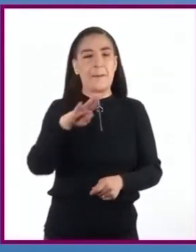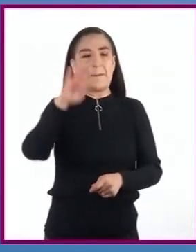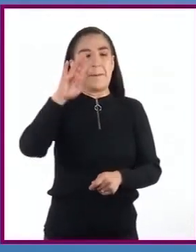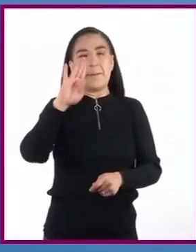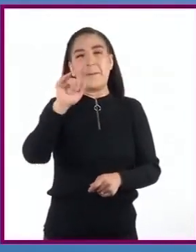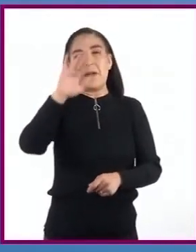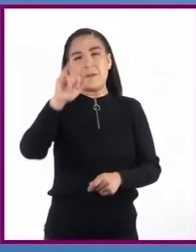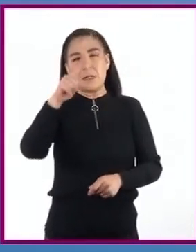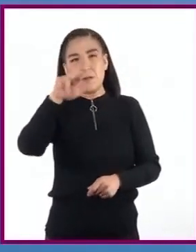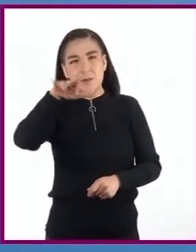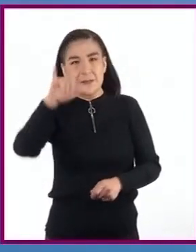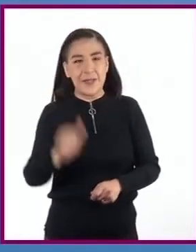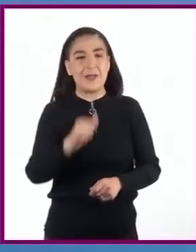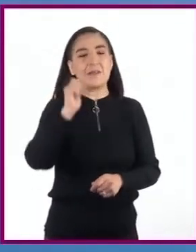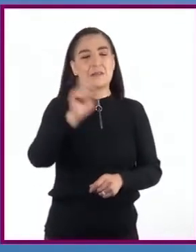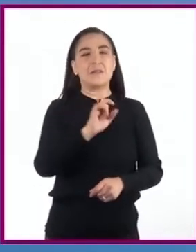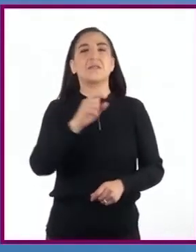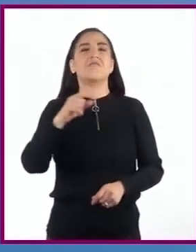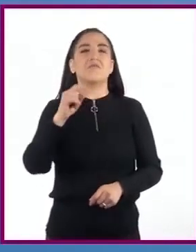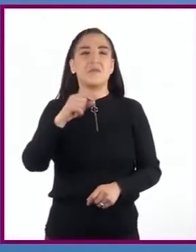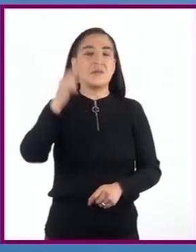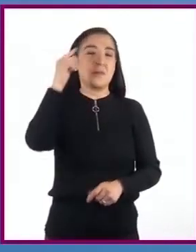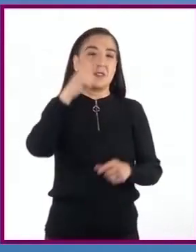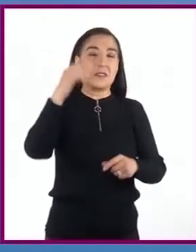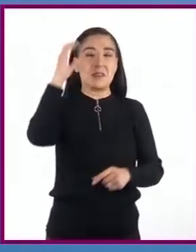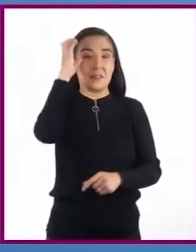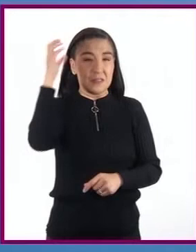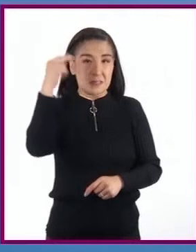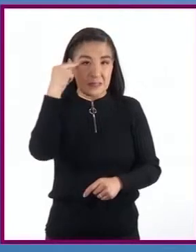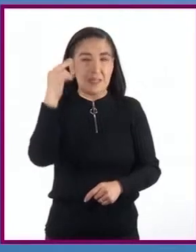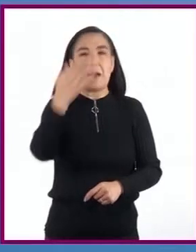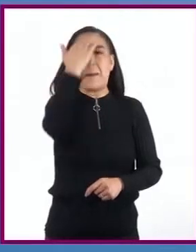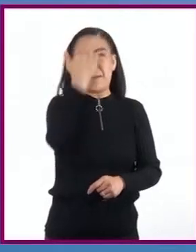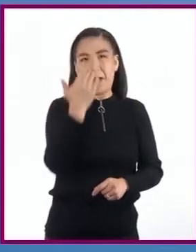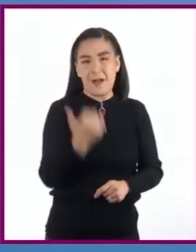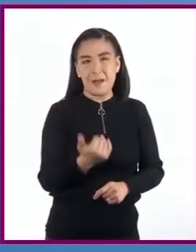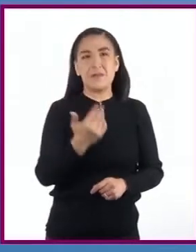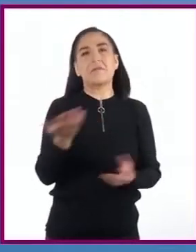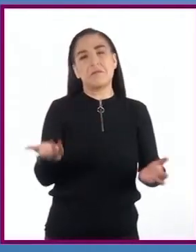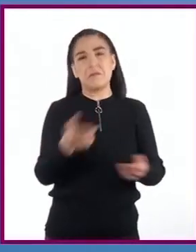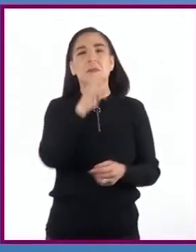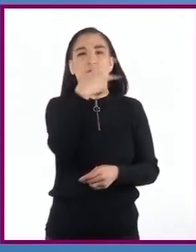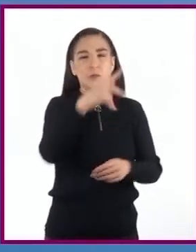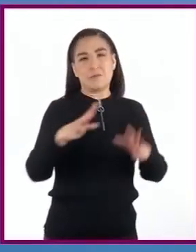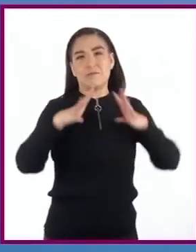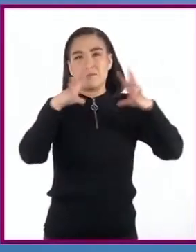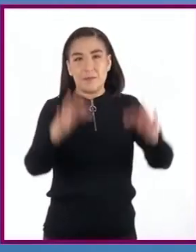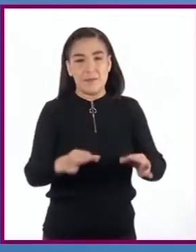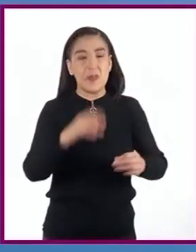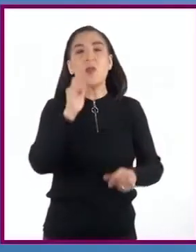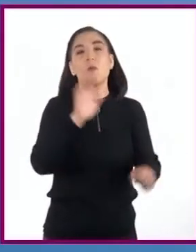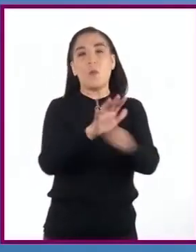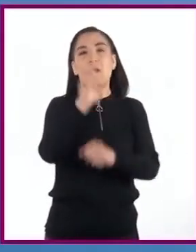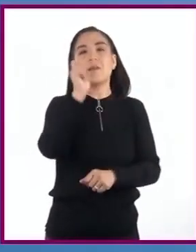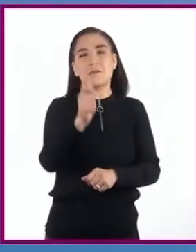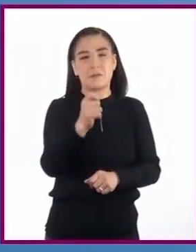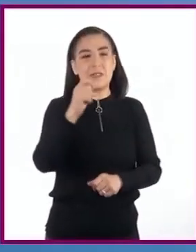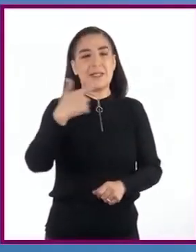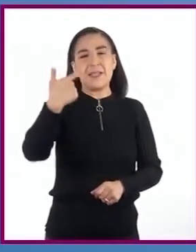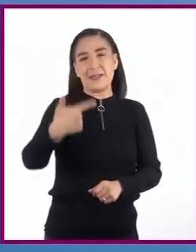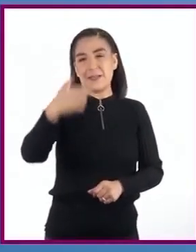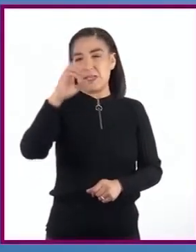griega, china o maya. La geometría como palabra tiene dos raíces griegas.